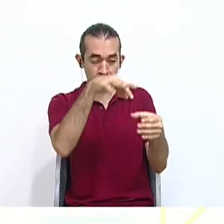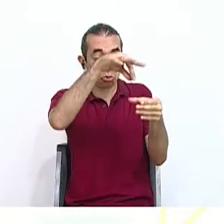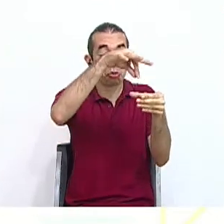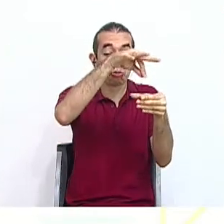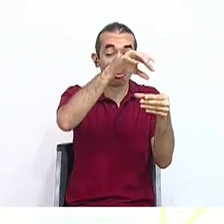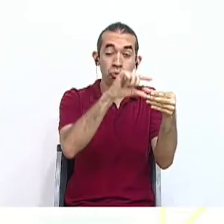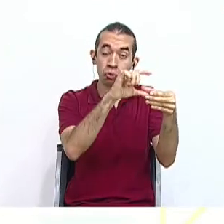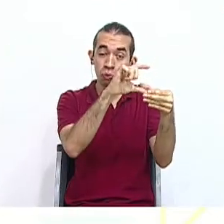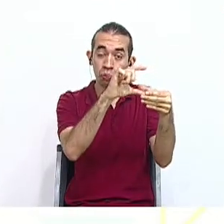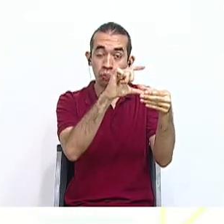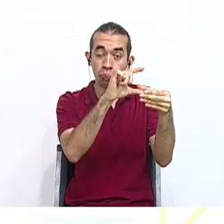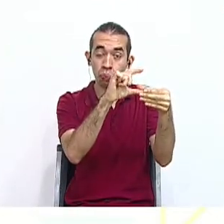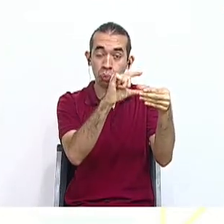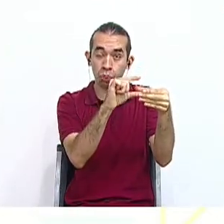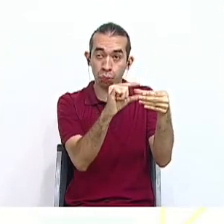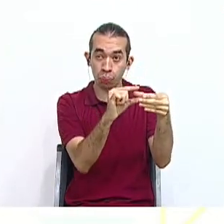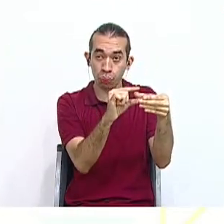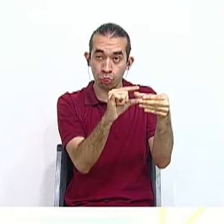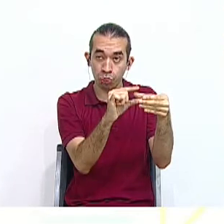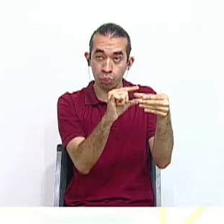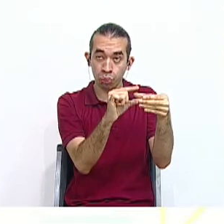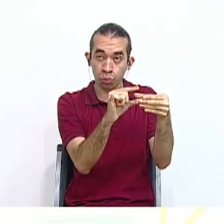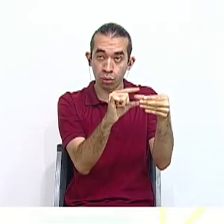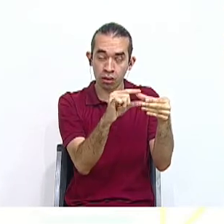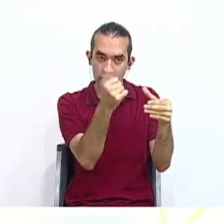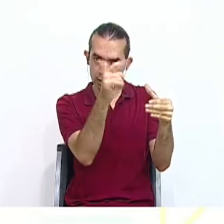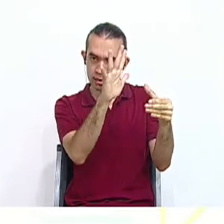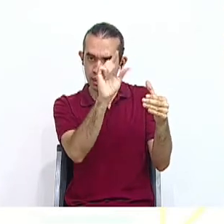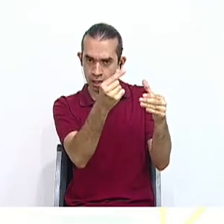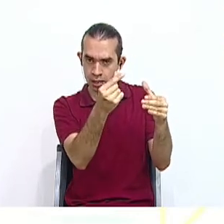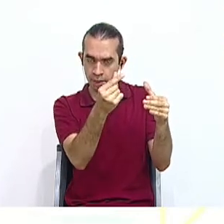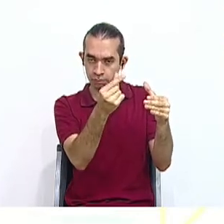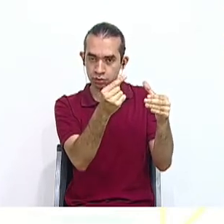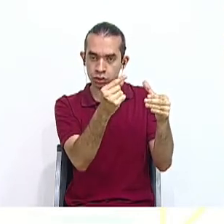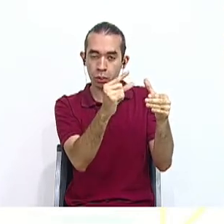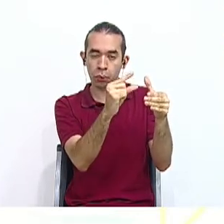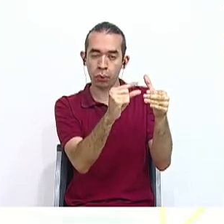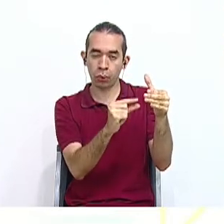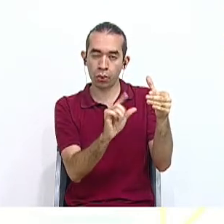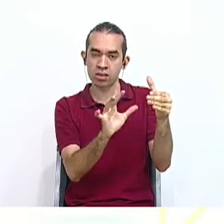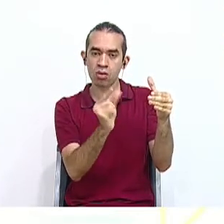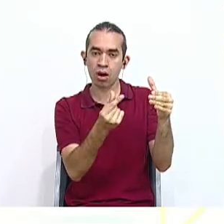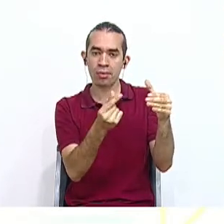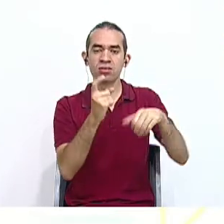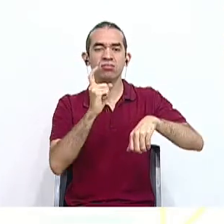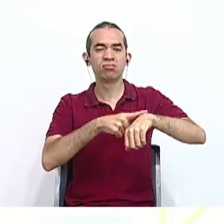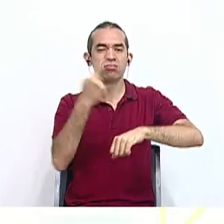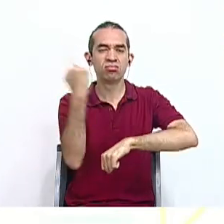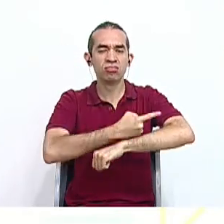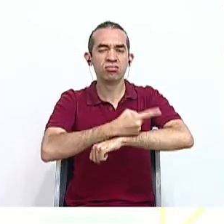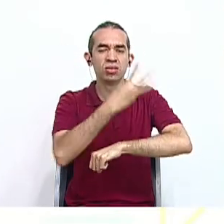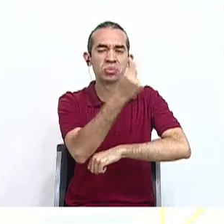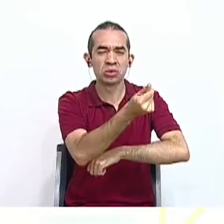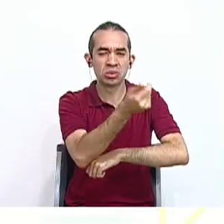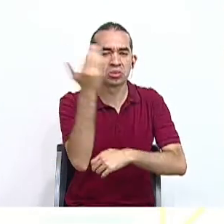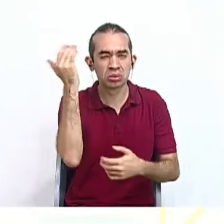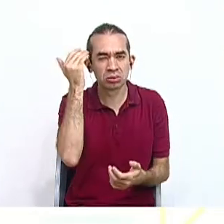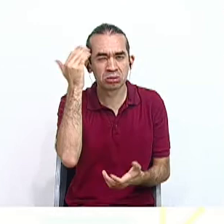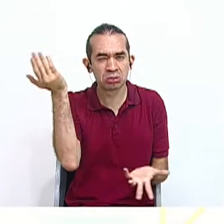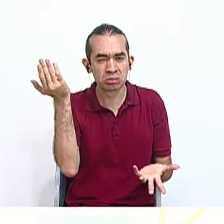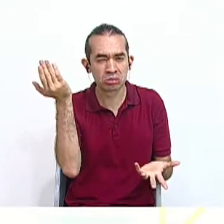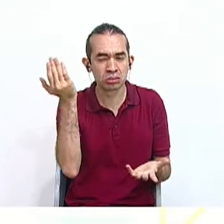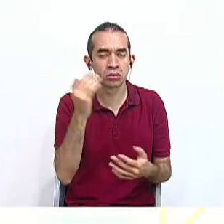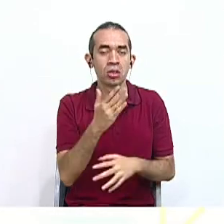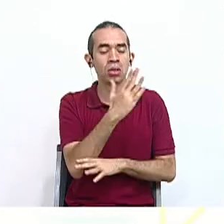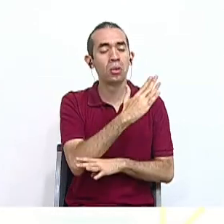cuántos días, quedan solo 5 gramos. Recuerden que tenemos la muestra de 15. Entonces, ¿cuántos días han